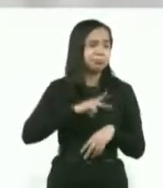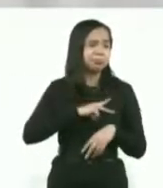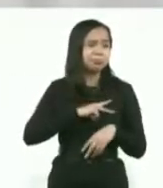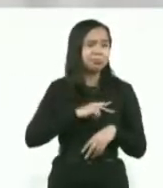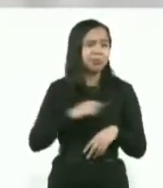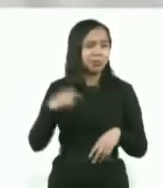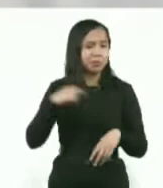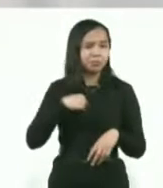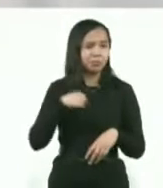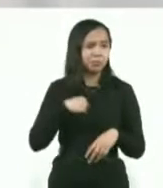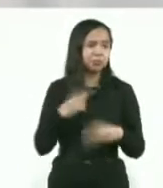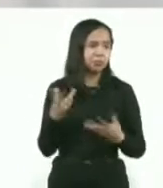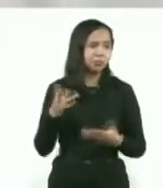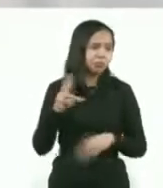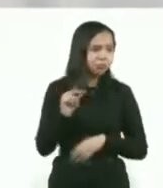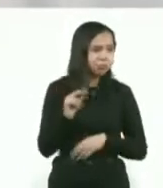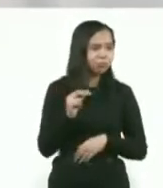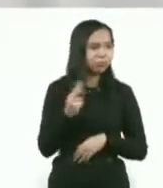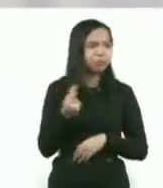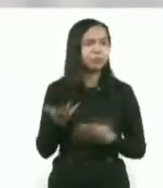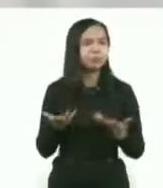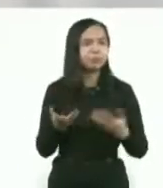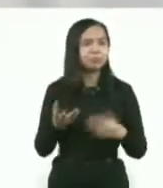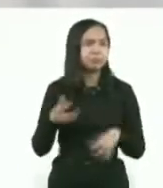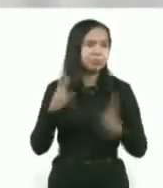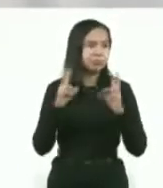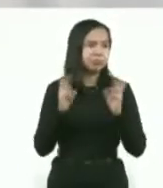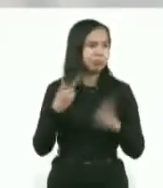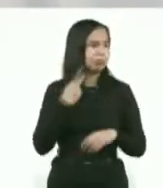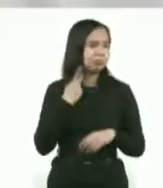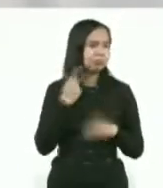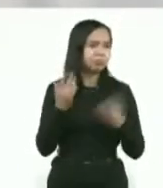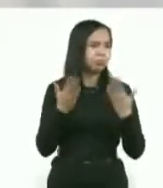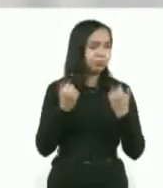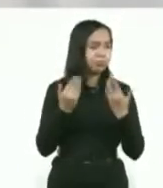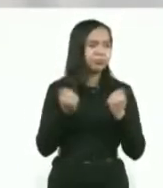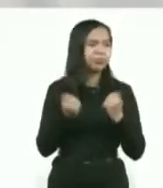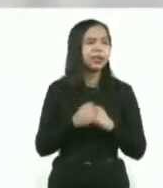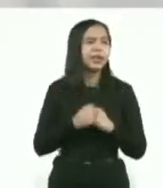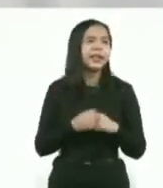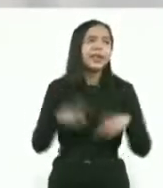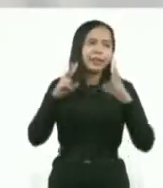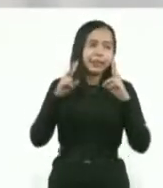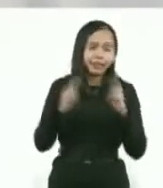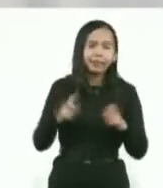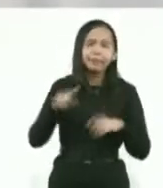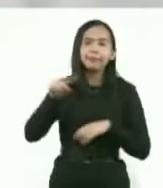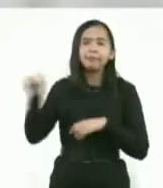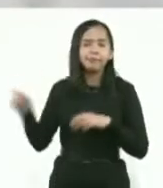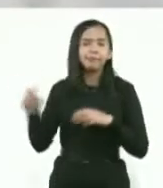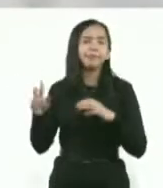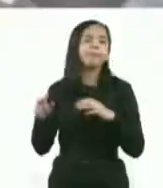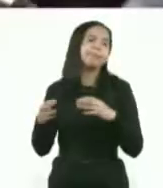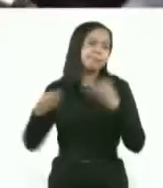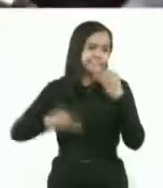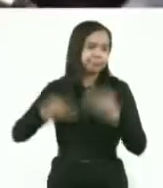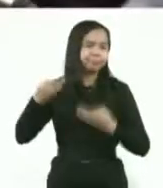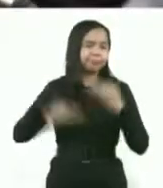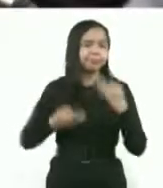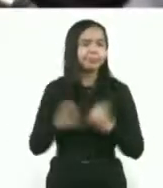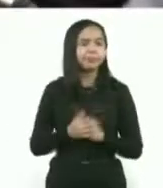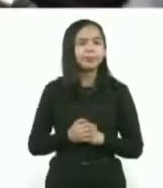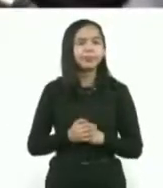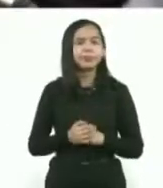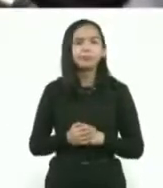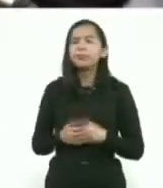individual, no es un tema personal, no es un tema que tenga que ver con un tema político. Es un tema esencialmente judicial. ¿Cómo se